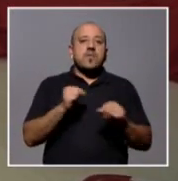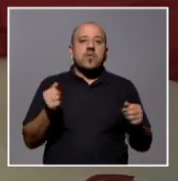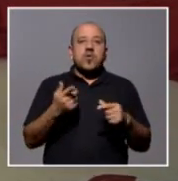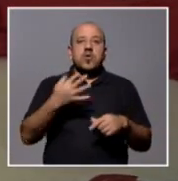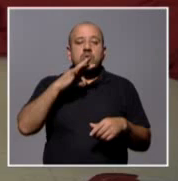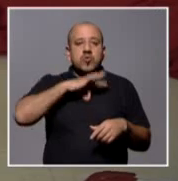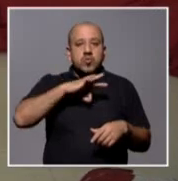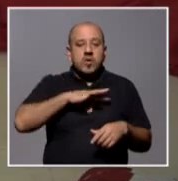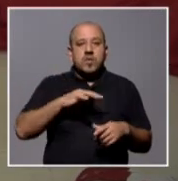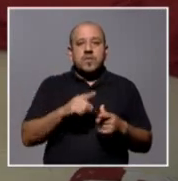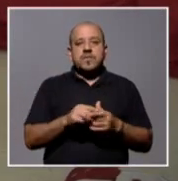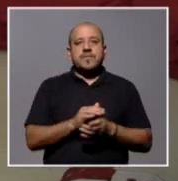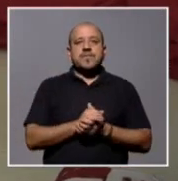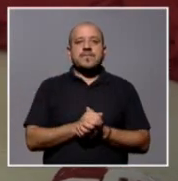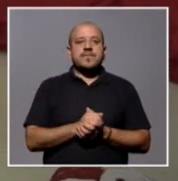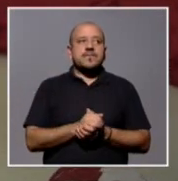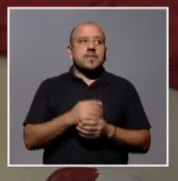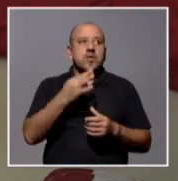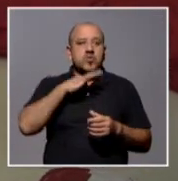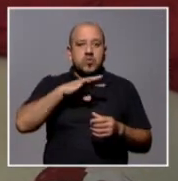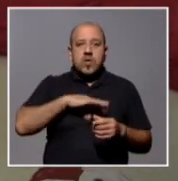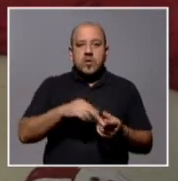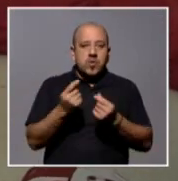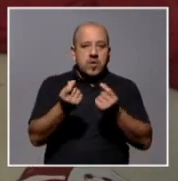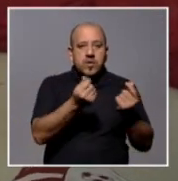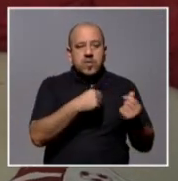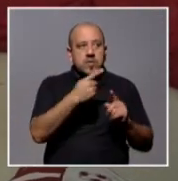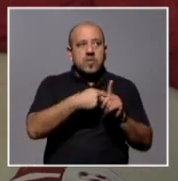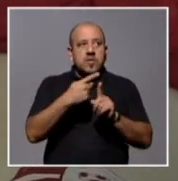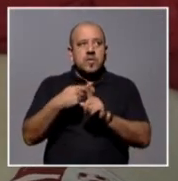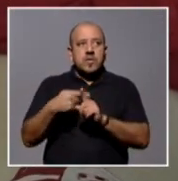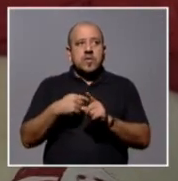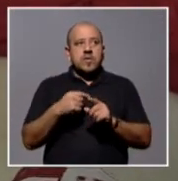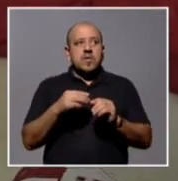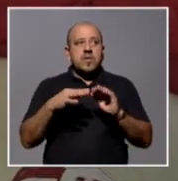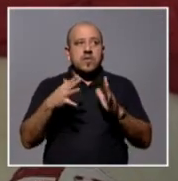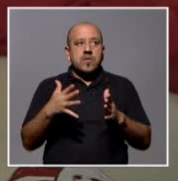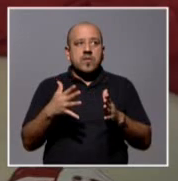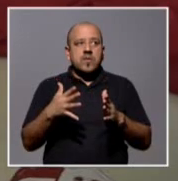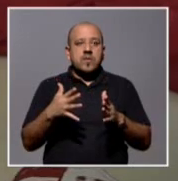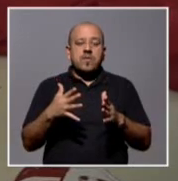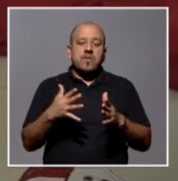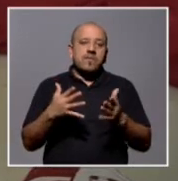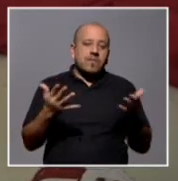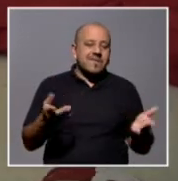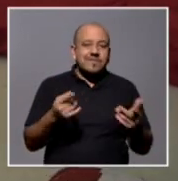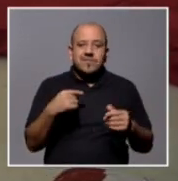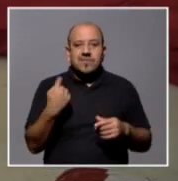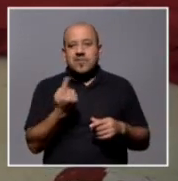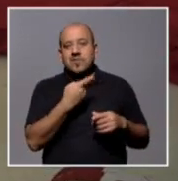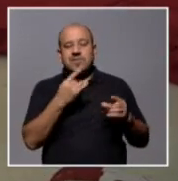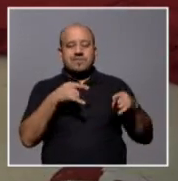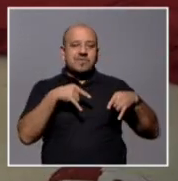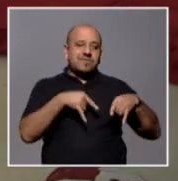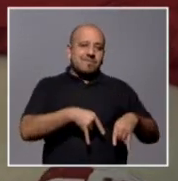sueldos y los gastos mensuales. Realmente fue una desgracia para toda la